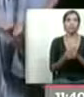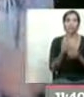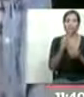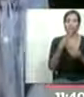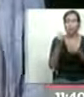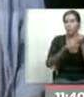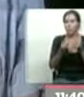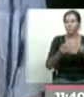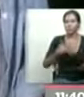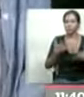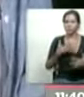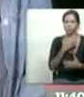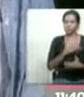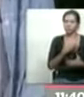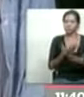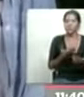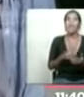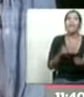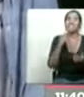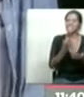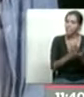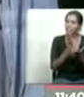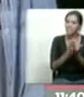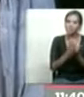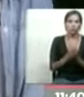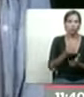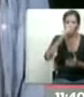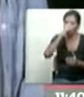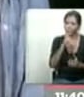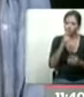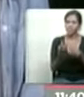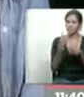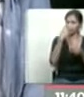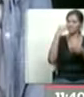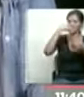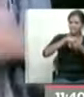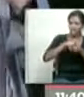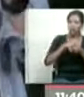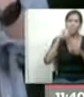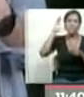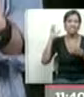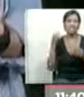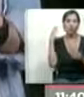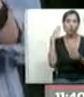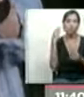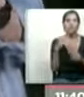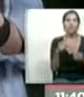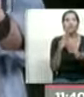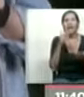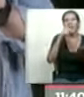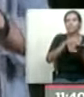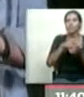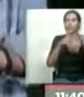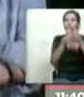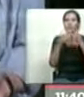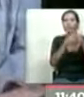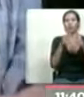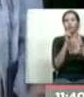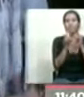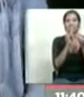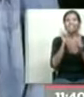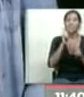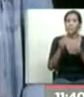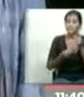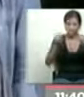situación incómoda. Él, que siempre ha dicho que detesta la intervención de otros países en Colombia, acudiendo a los gringos con denuncias que debió haber hecho